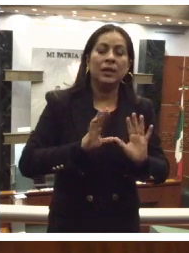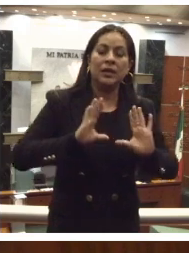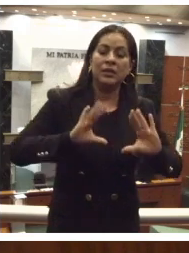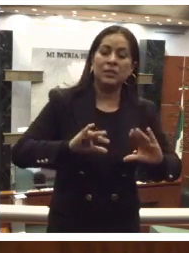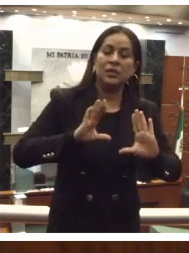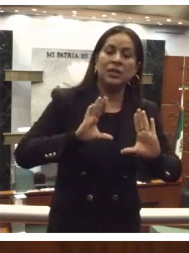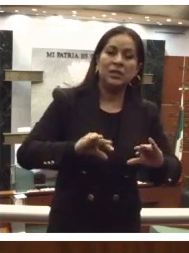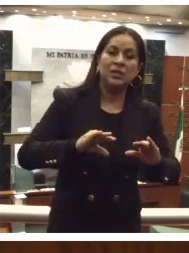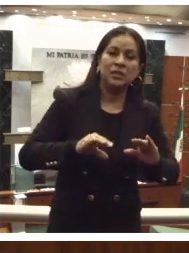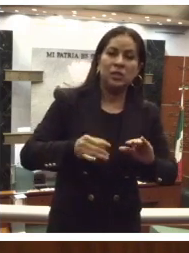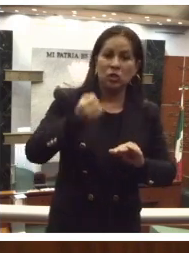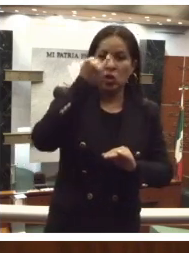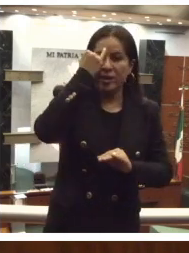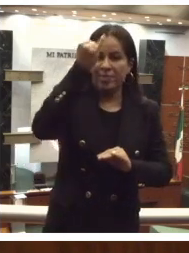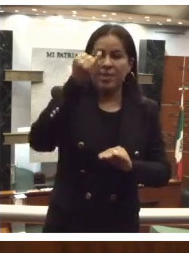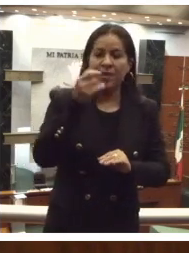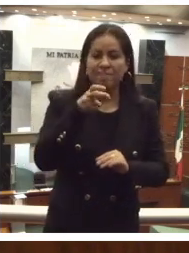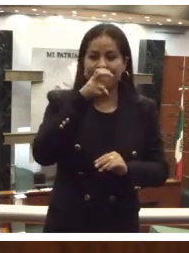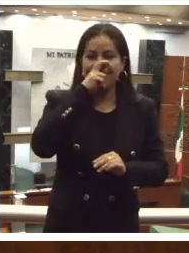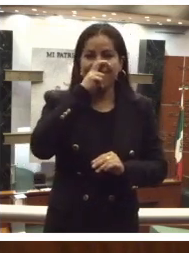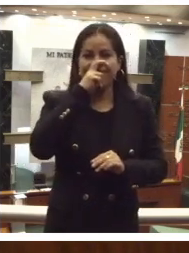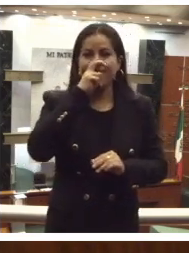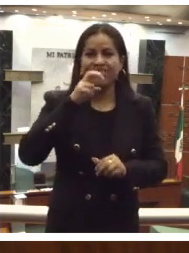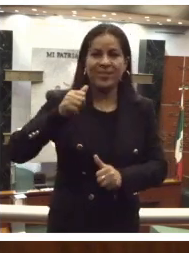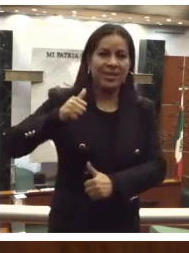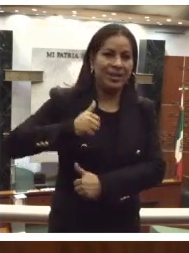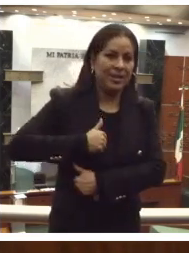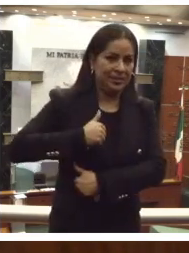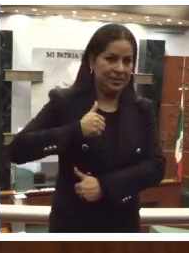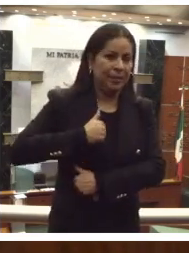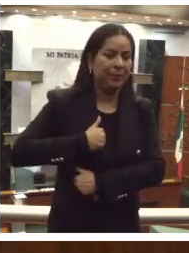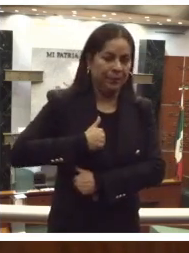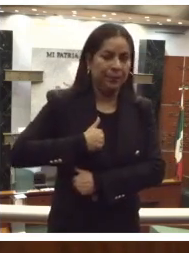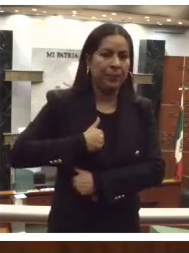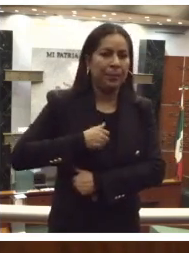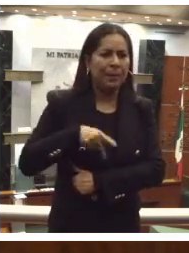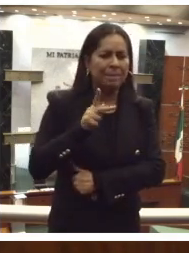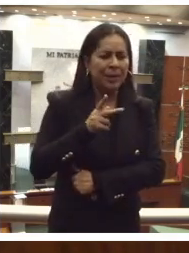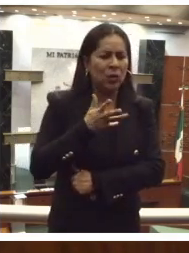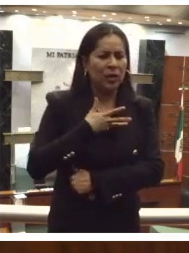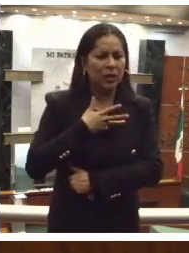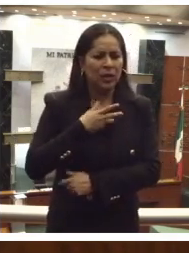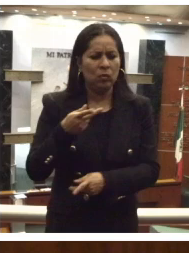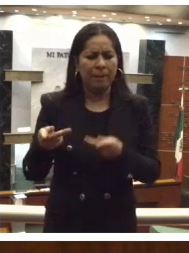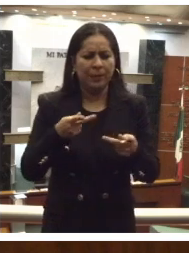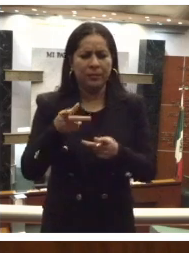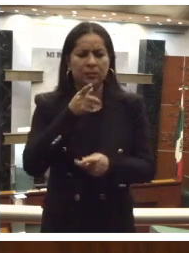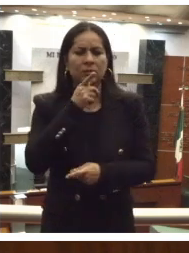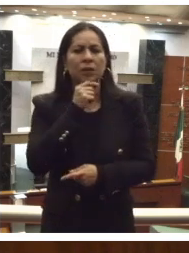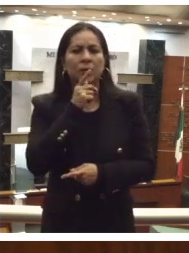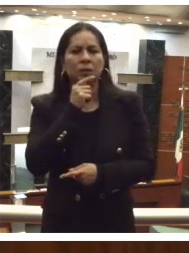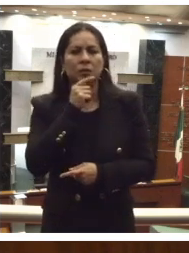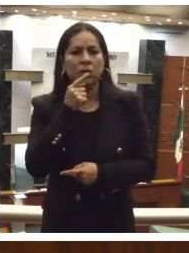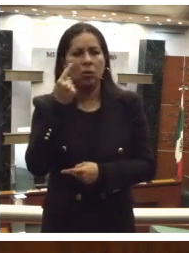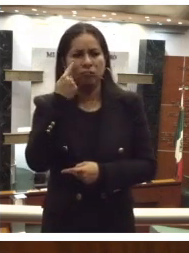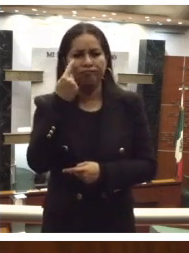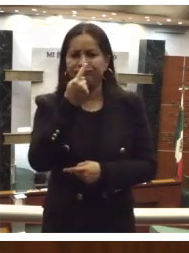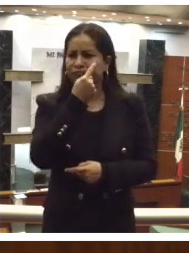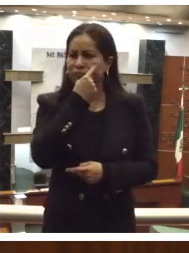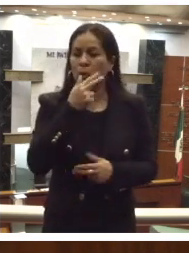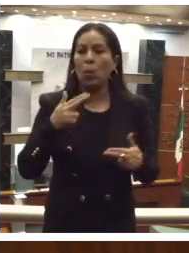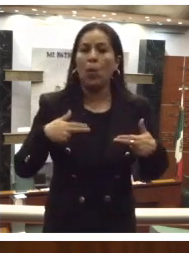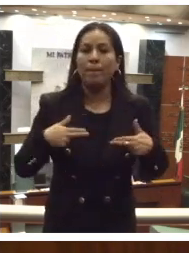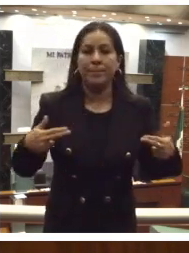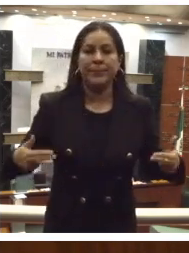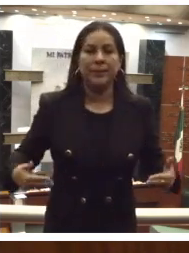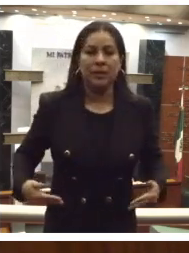con principios y disciplina en las filas castrenses, pero que tenga una preparación policial con un sentido